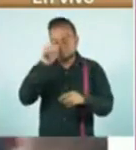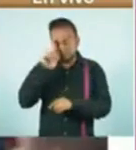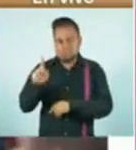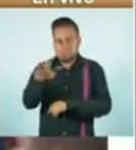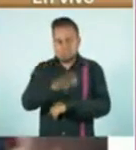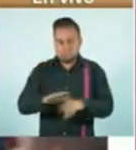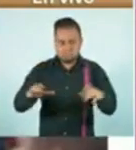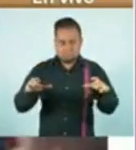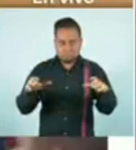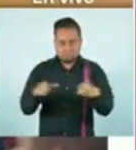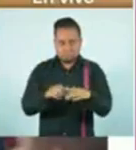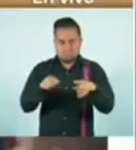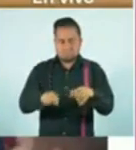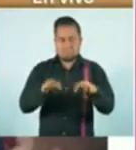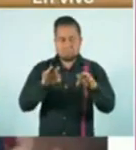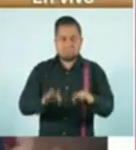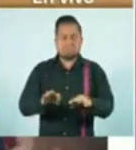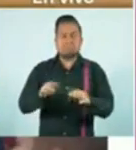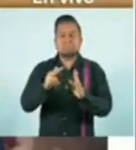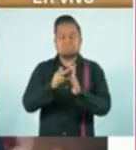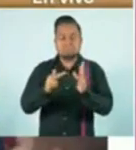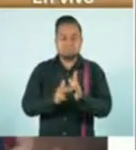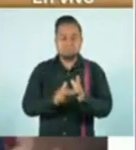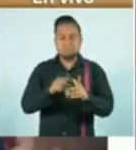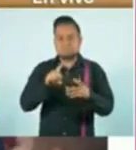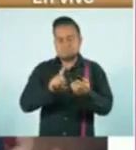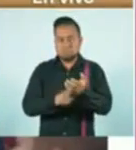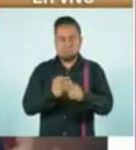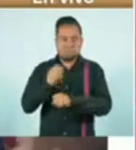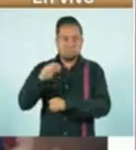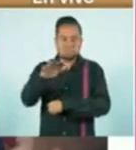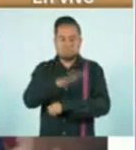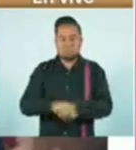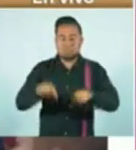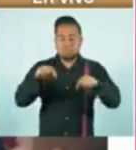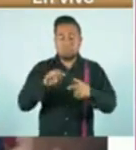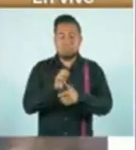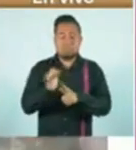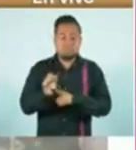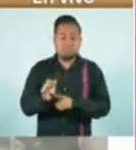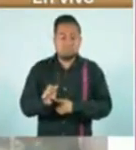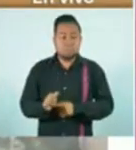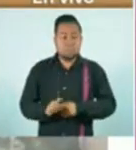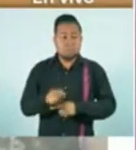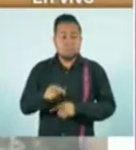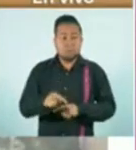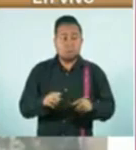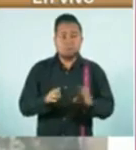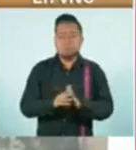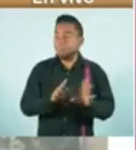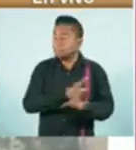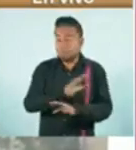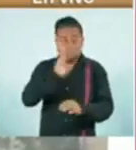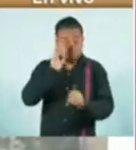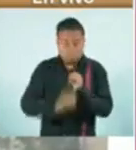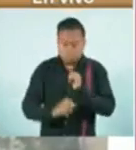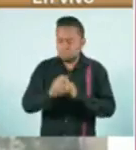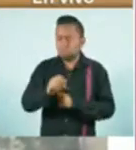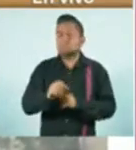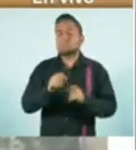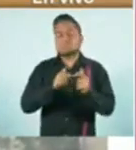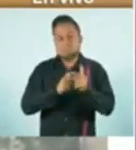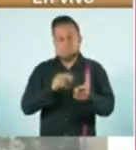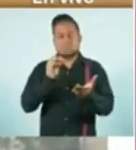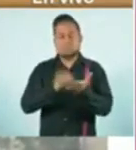y comunidades de Huatulco y de todo el estado de Oaxaca. Entonces, no está cerrado el capítulo, estamos en un